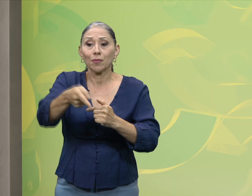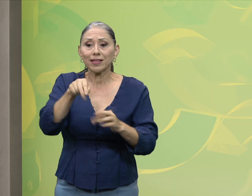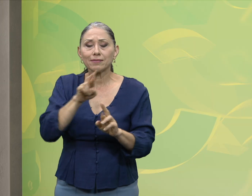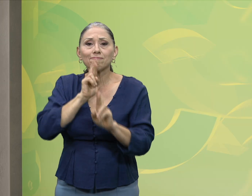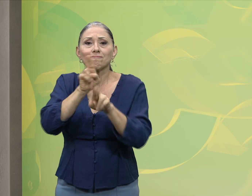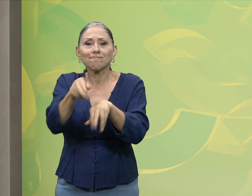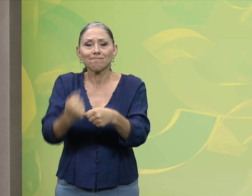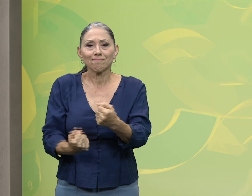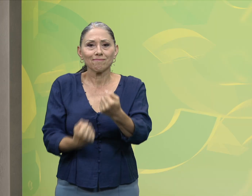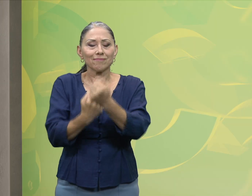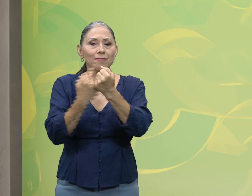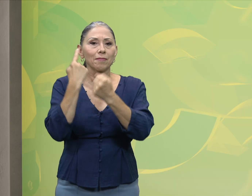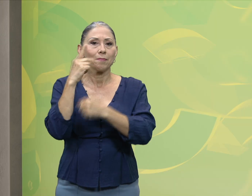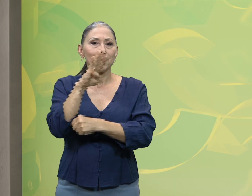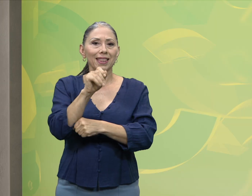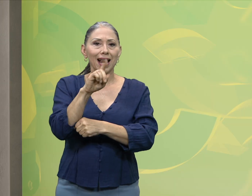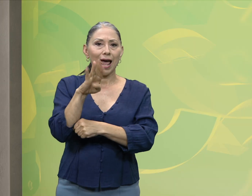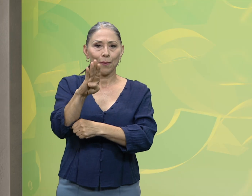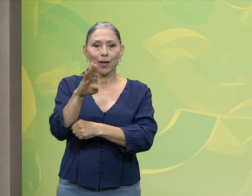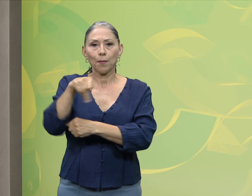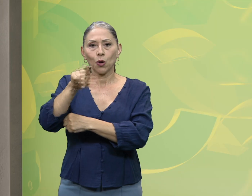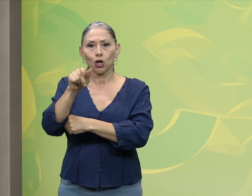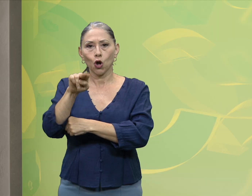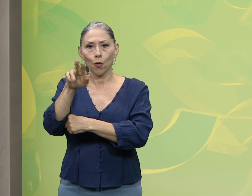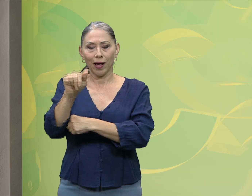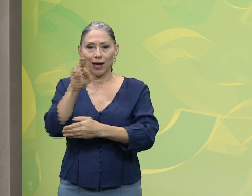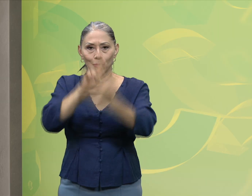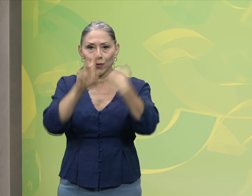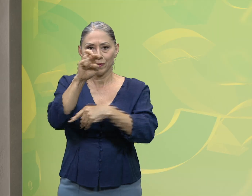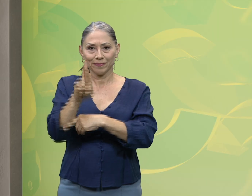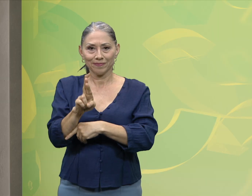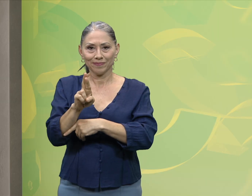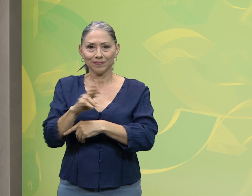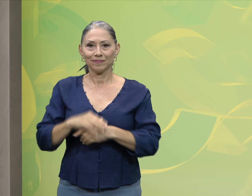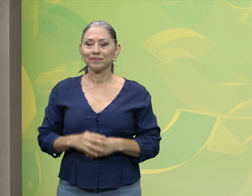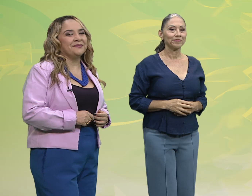producto apoyado por el Beta Lab y Proinnova de la UCR.